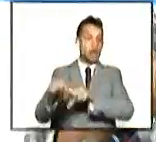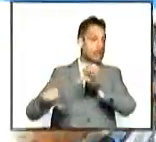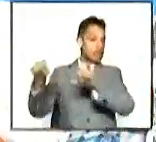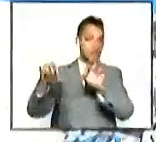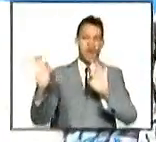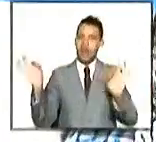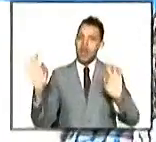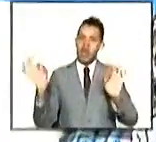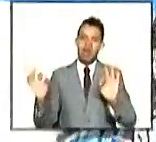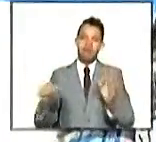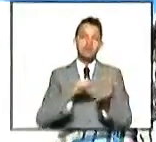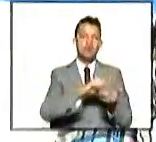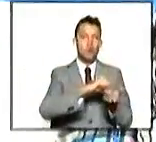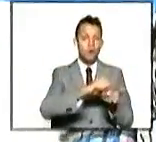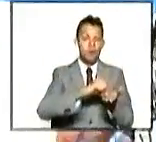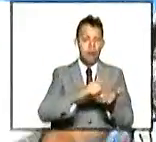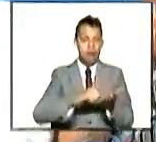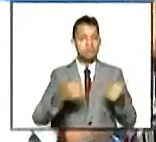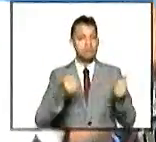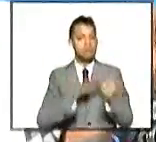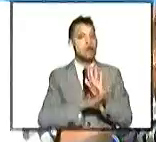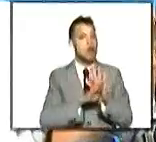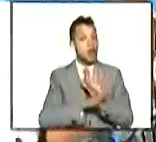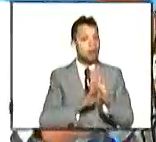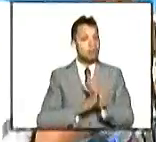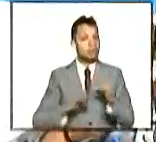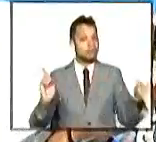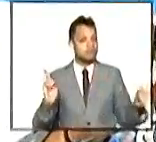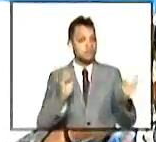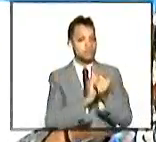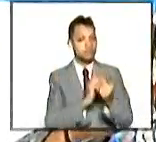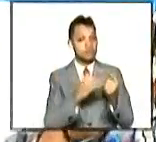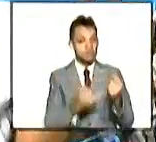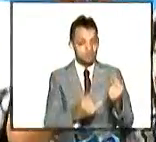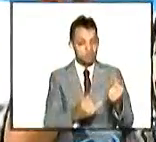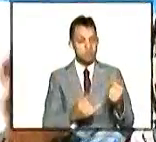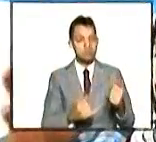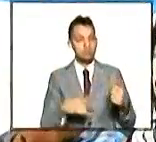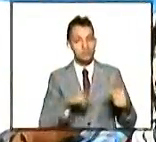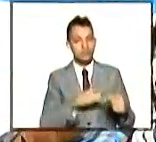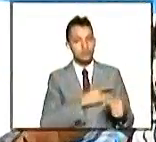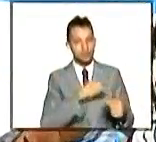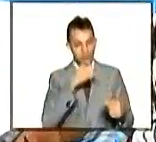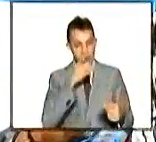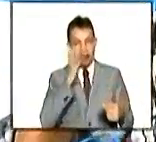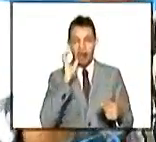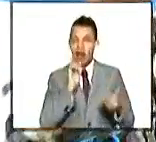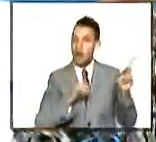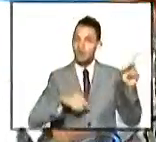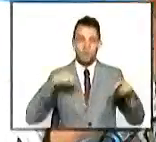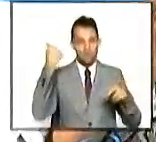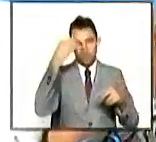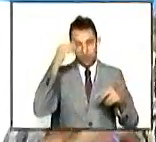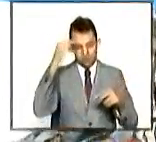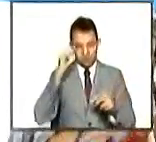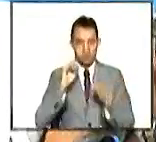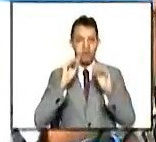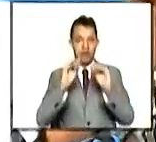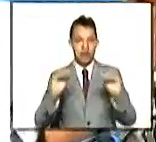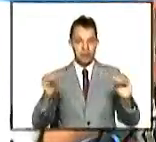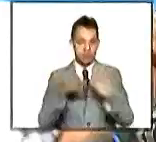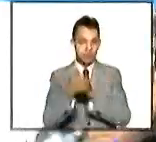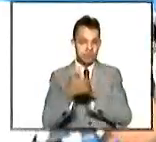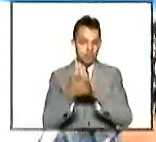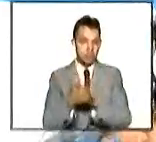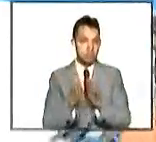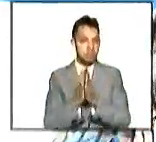gente aproveche y compra alimentos sanos. Afortunadamente eso se está haciendo ahí muy calladamente, pero es un